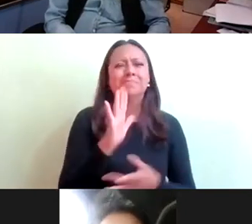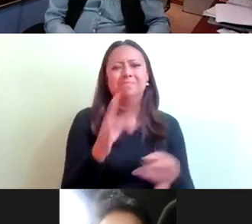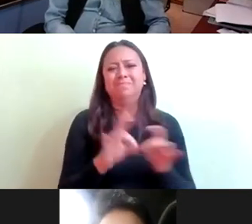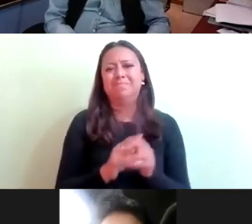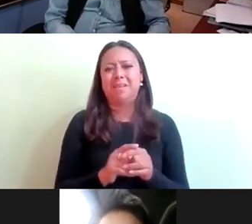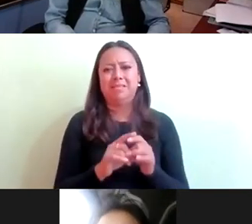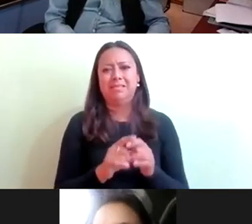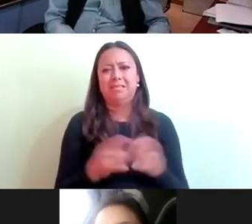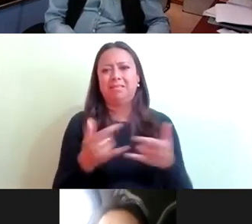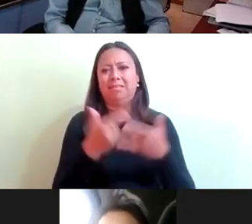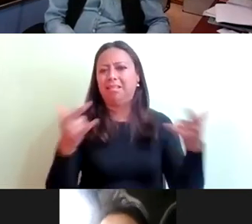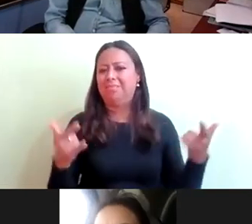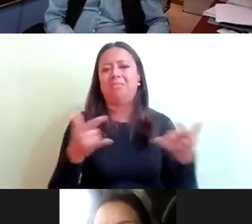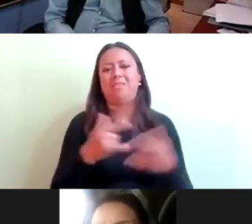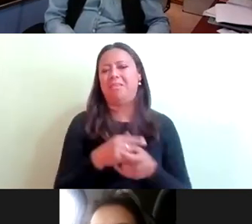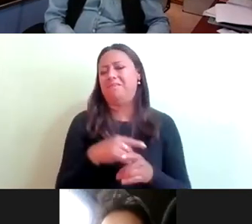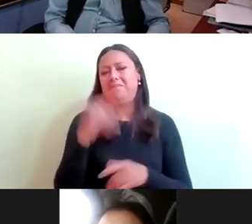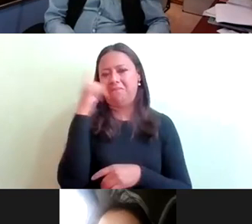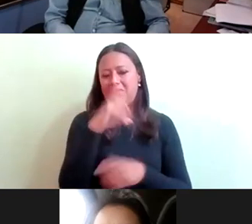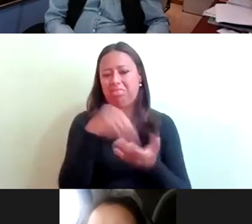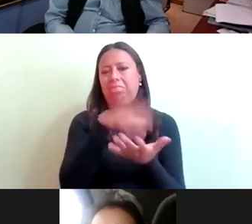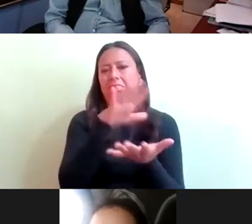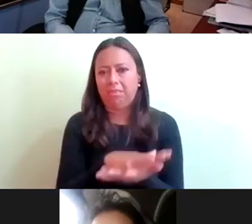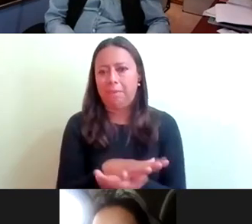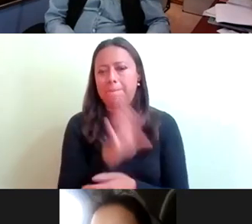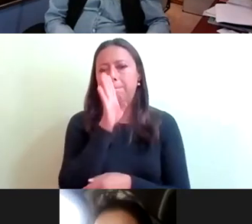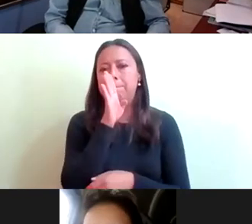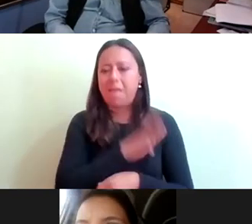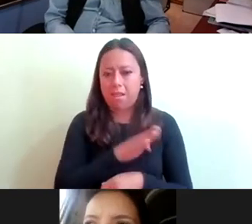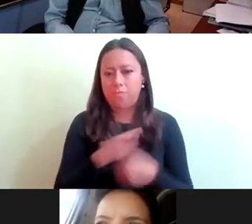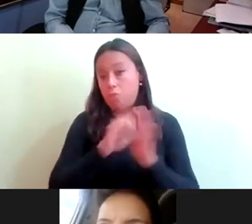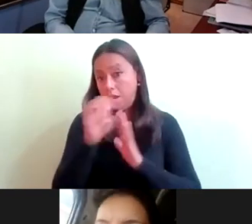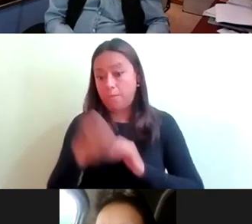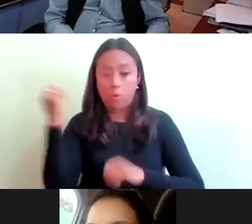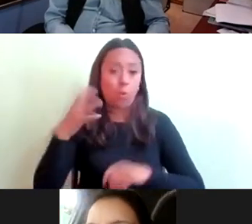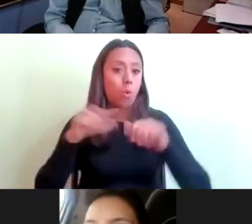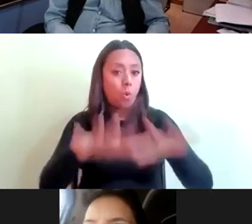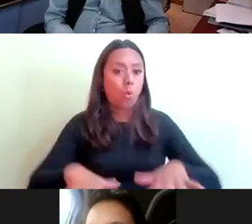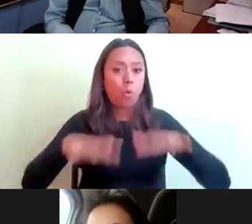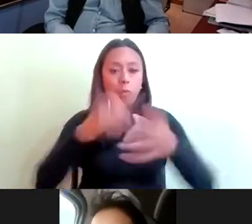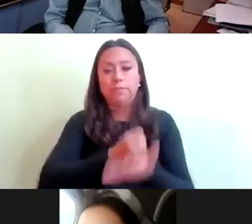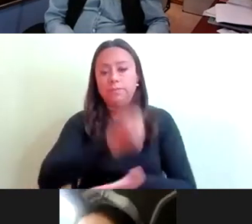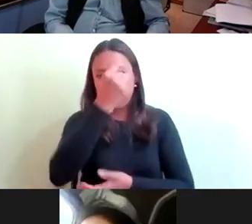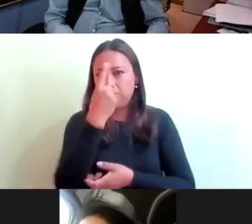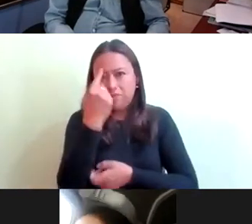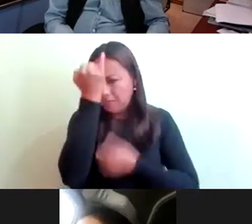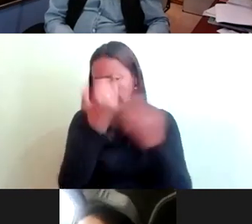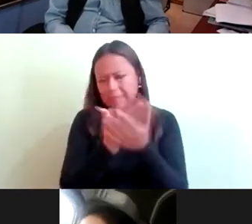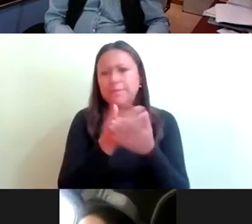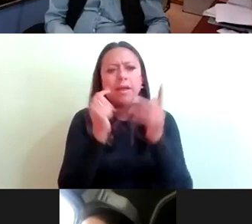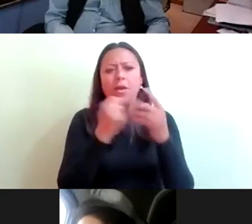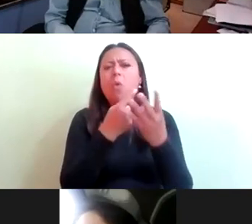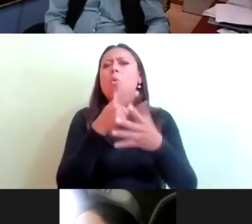la ciudad. Que el Congreso aprobase alguna iniciativa, la que sea, cuando se trata